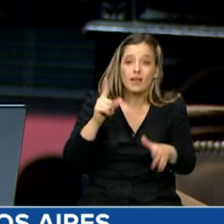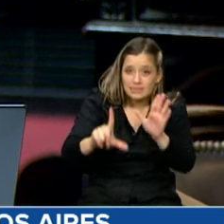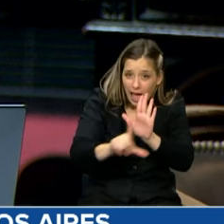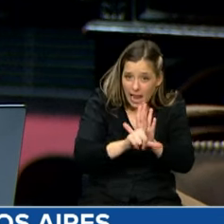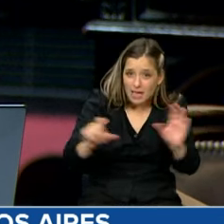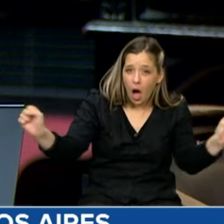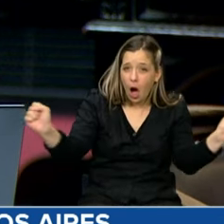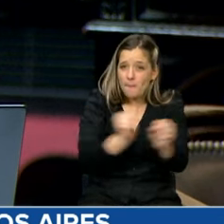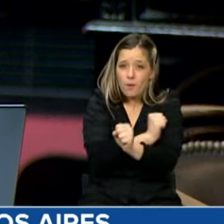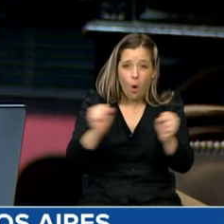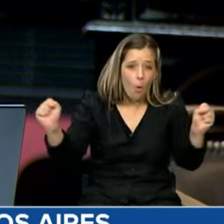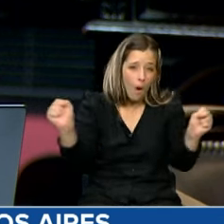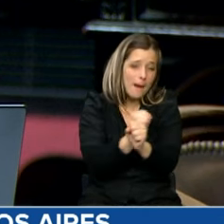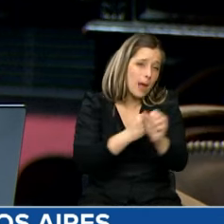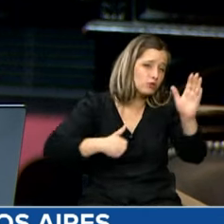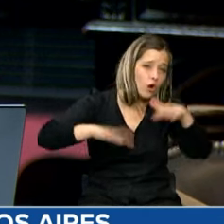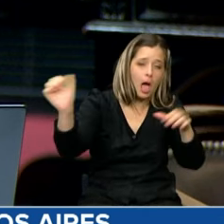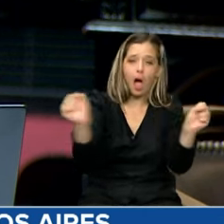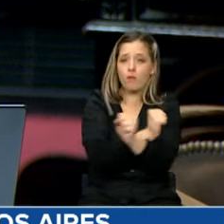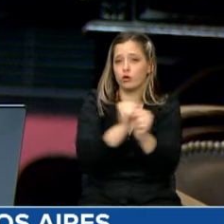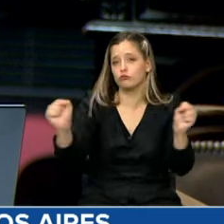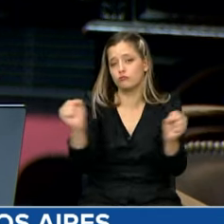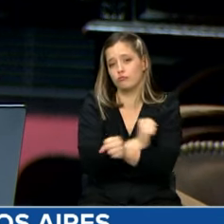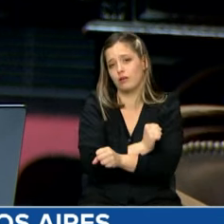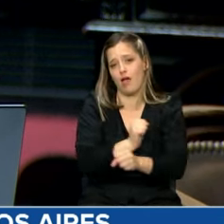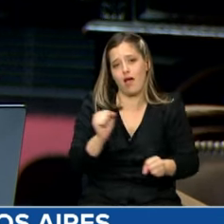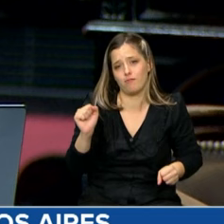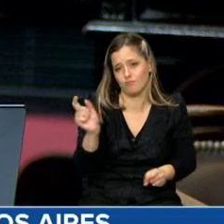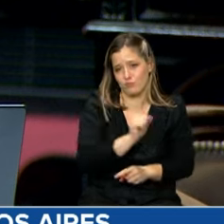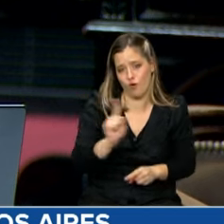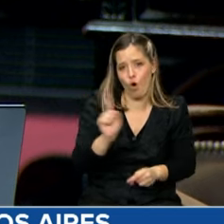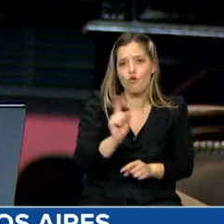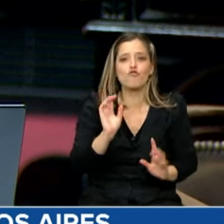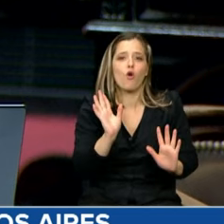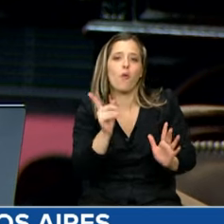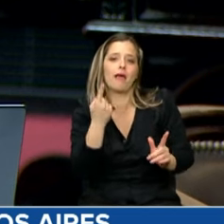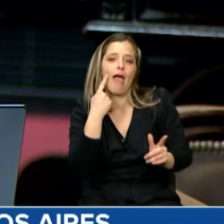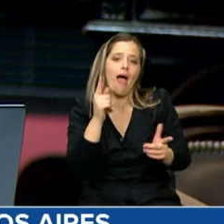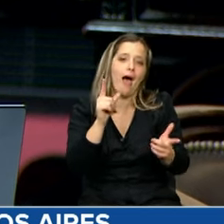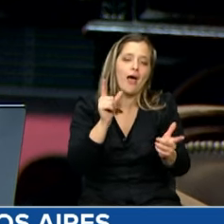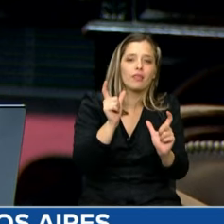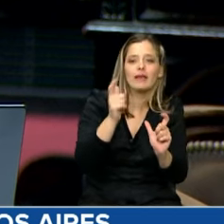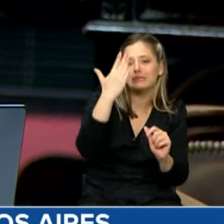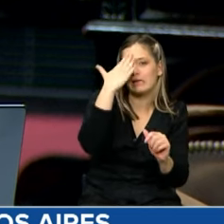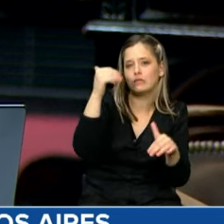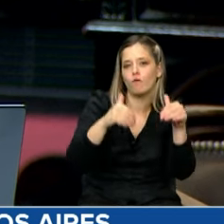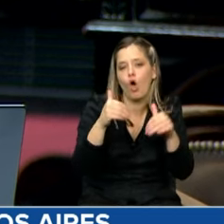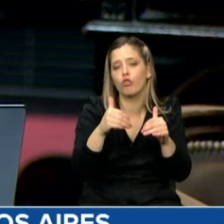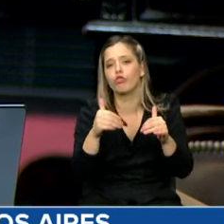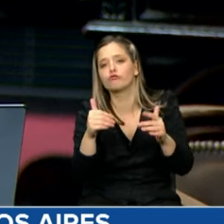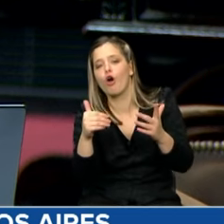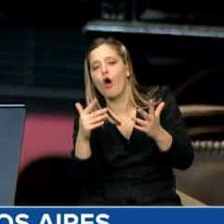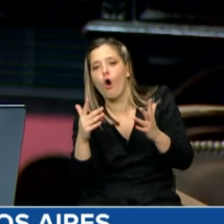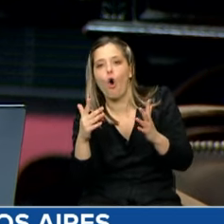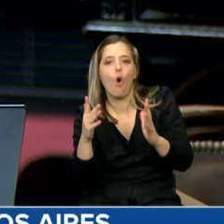consenso yo no estoy diciendo que va a salir por dos o tres votos de más o por 10 o 15 votos de más una política de de estado para que los